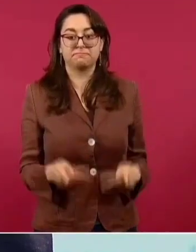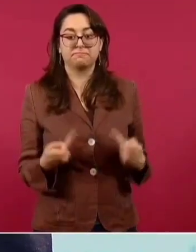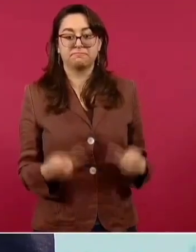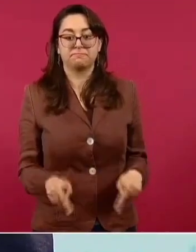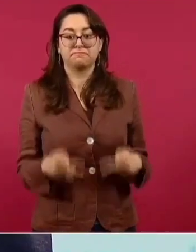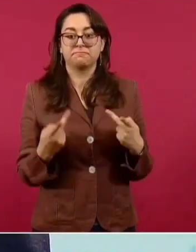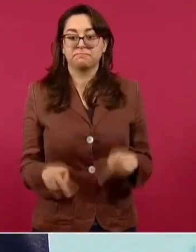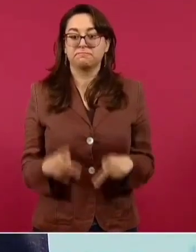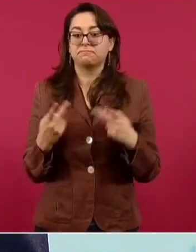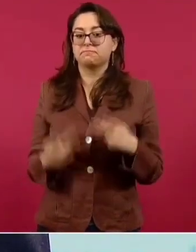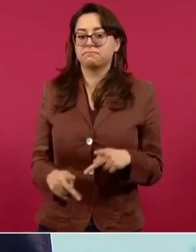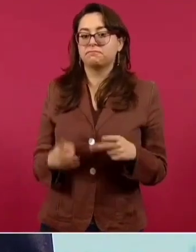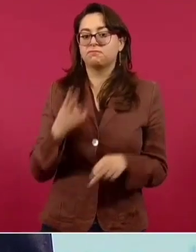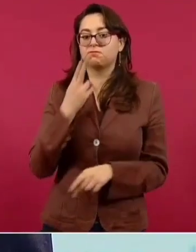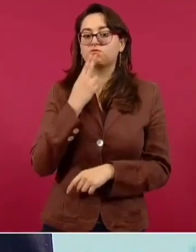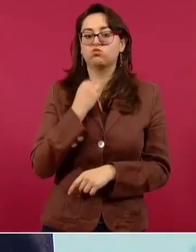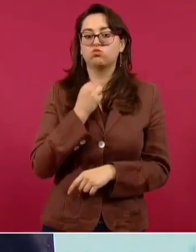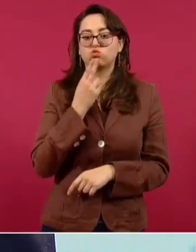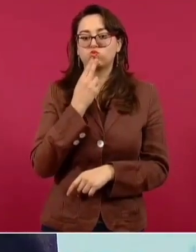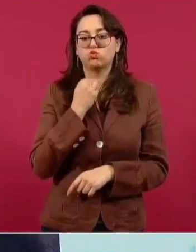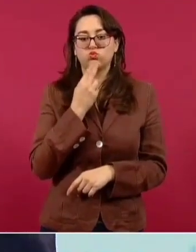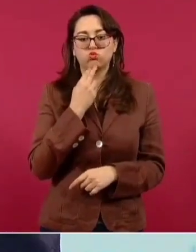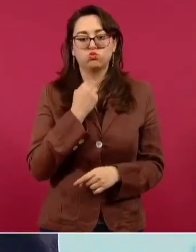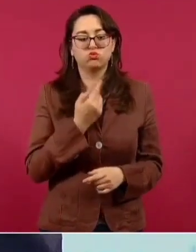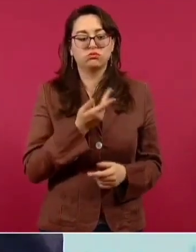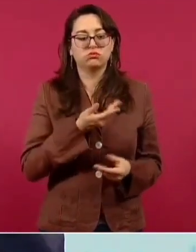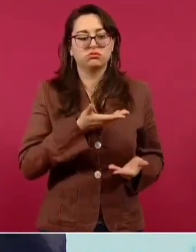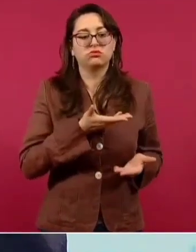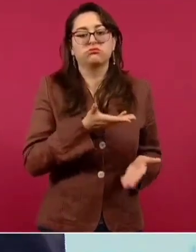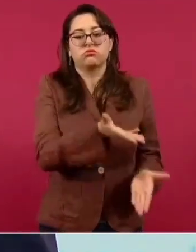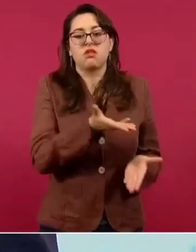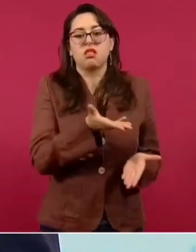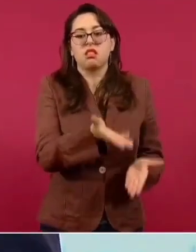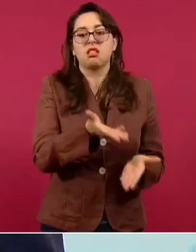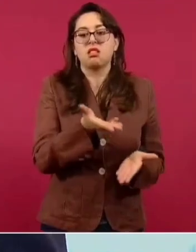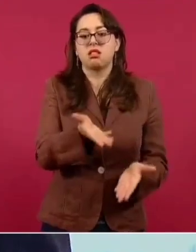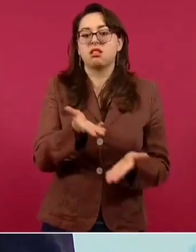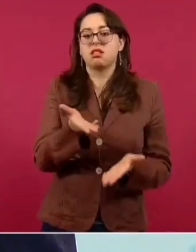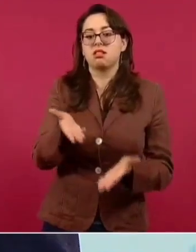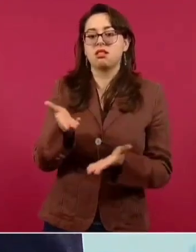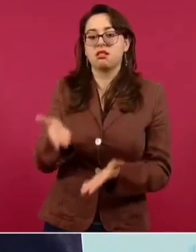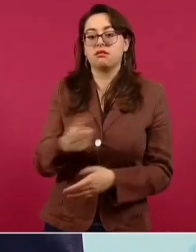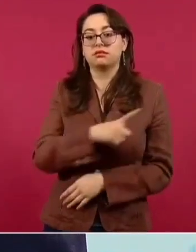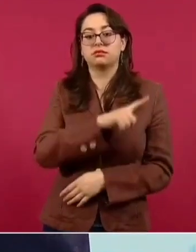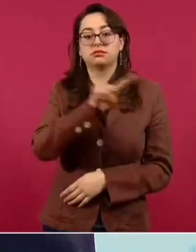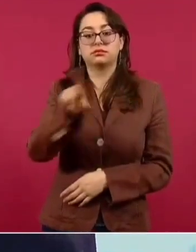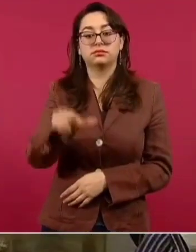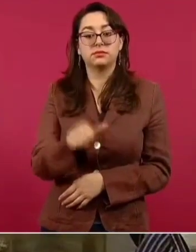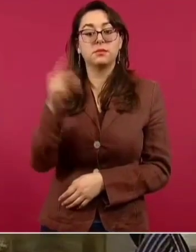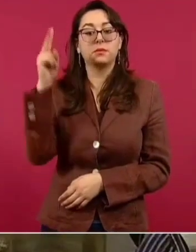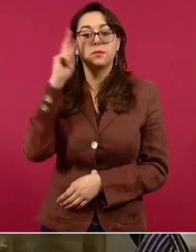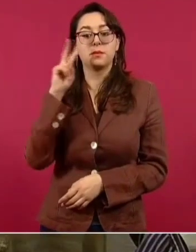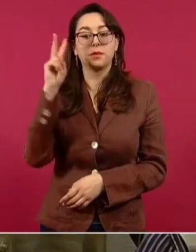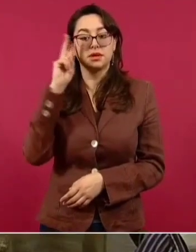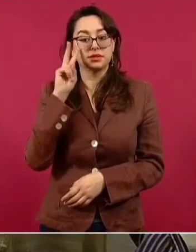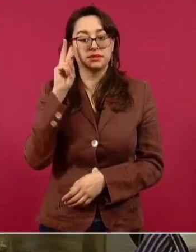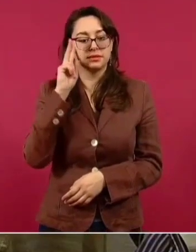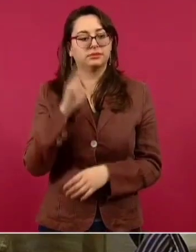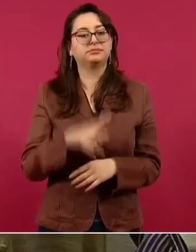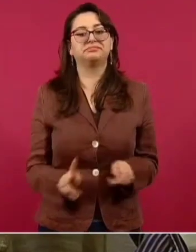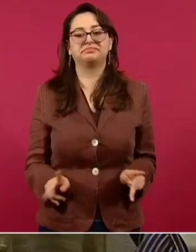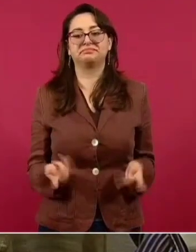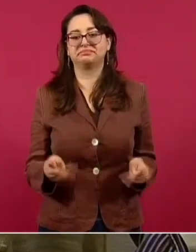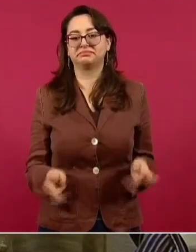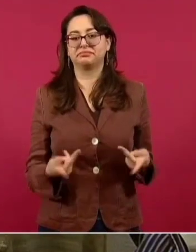fentanilo a través de estas formas de presentación para con ello ayudar a tener ganancias directas, pero además inducir adicción